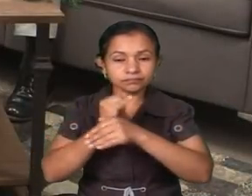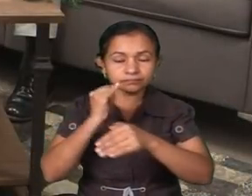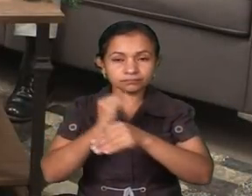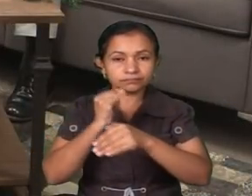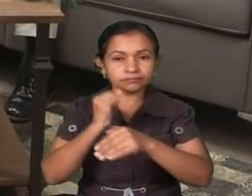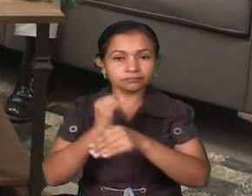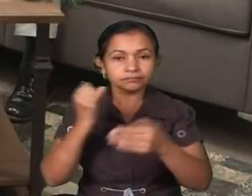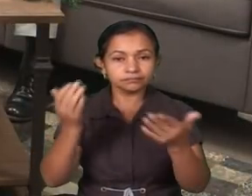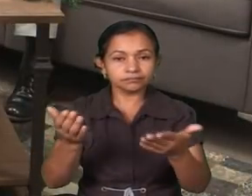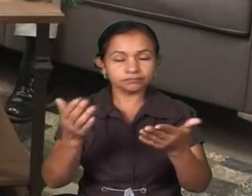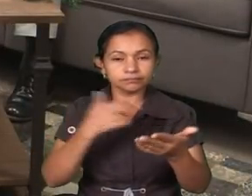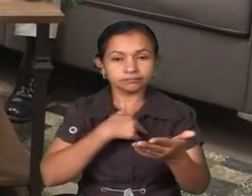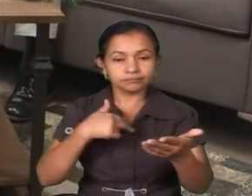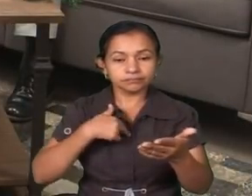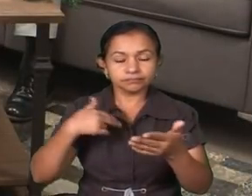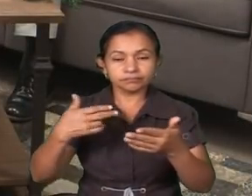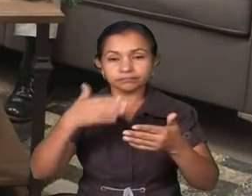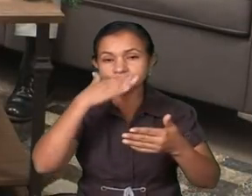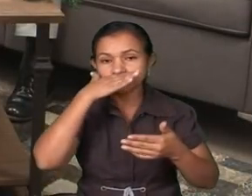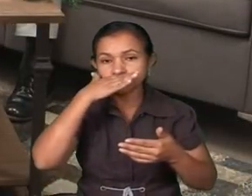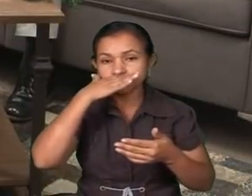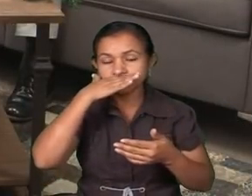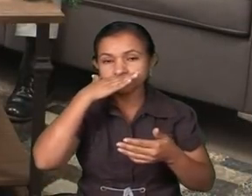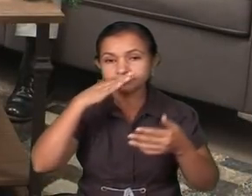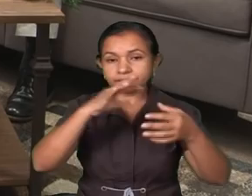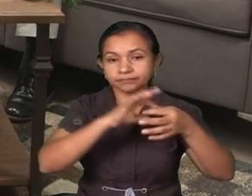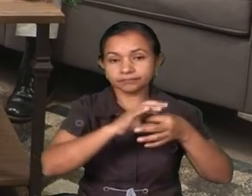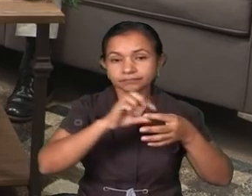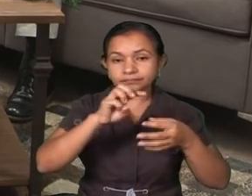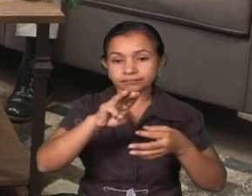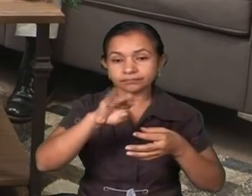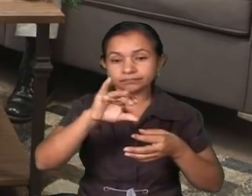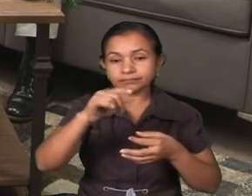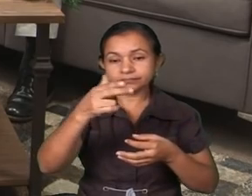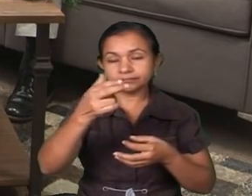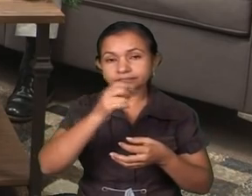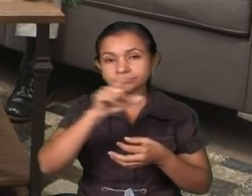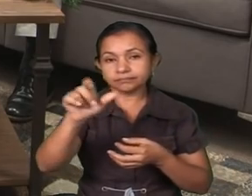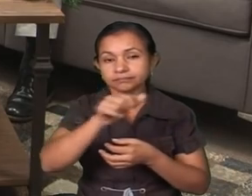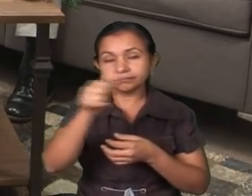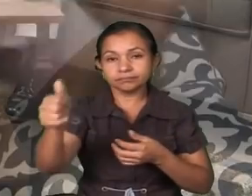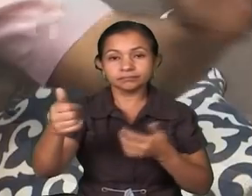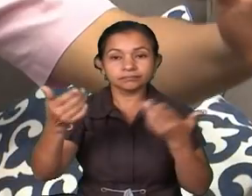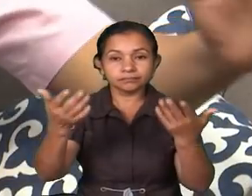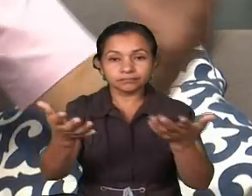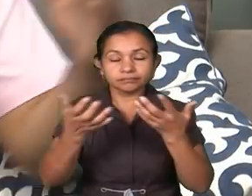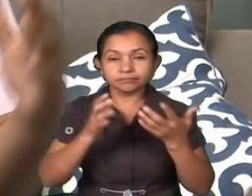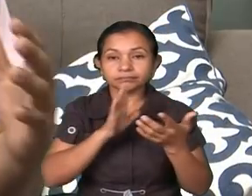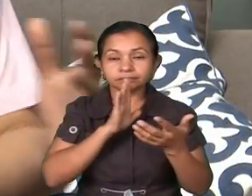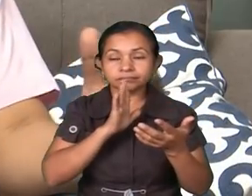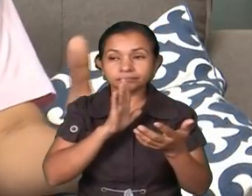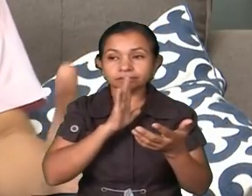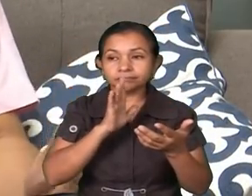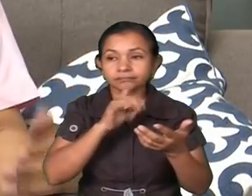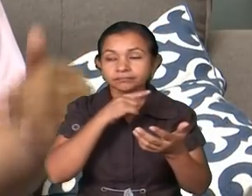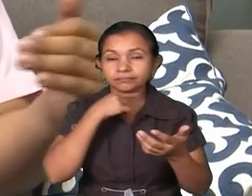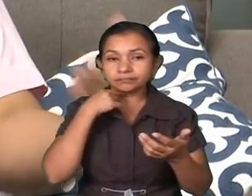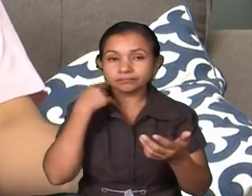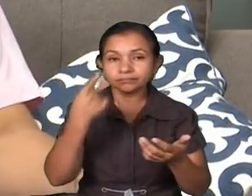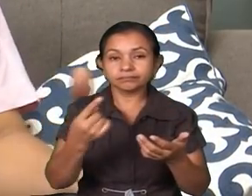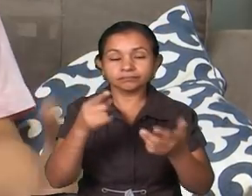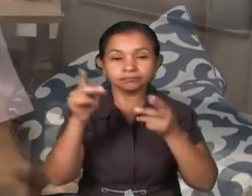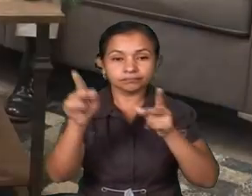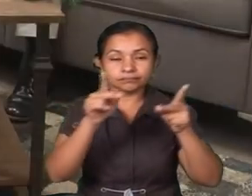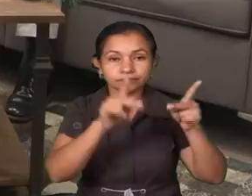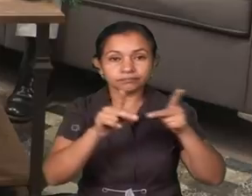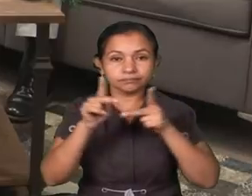Católica y tomó su camino revolucionario, y junto a él el padre Miguel de Escoto y otros más. Quisiera que habláramos de esas realidades, de esas